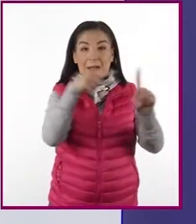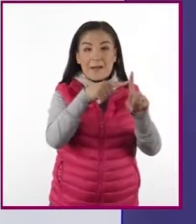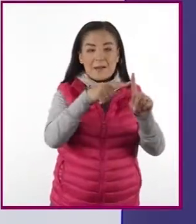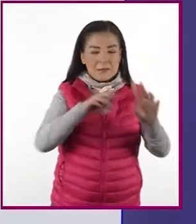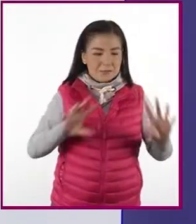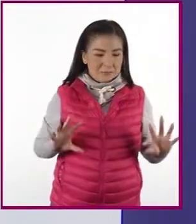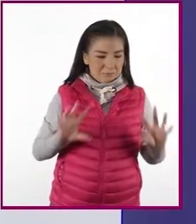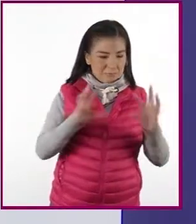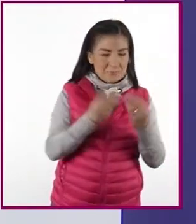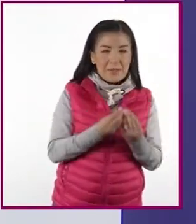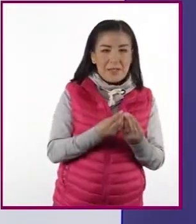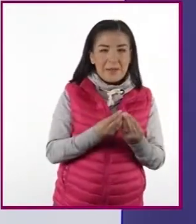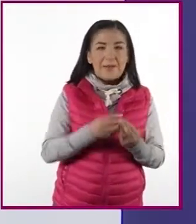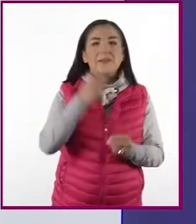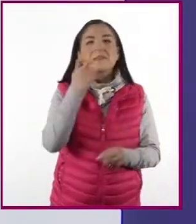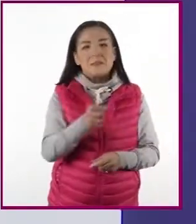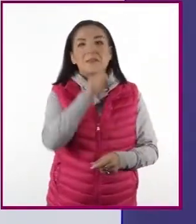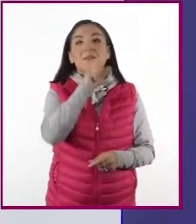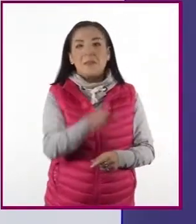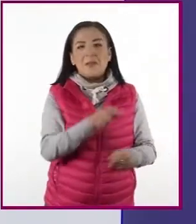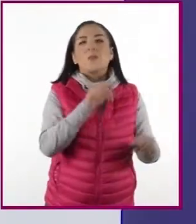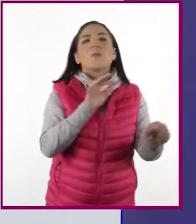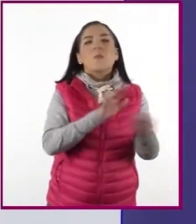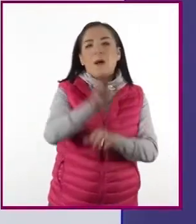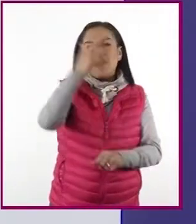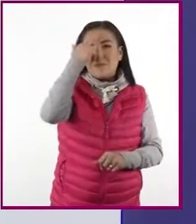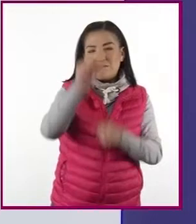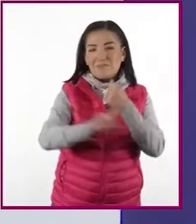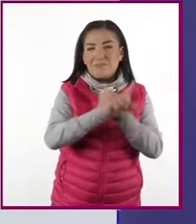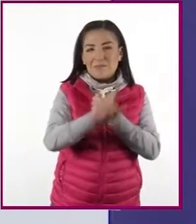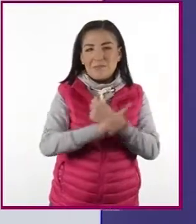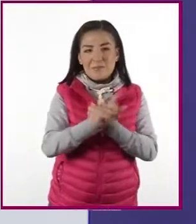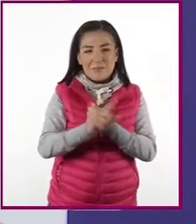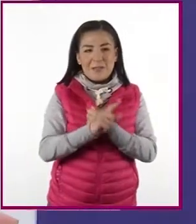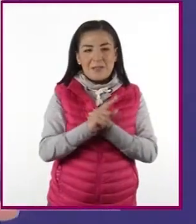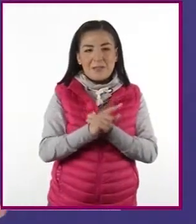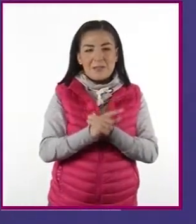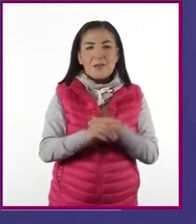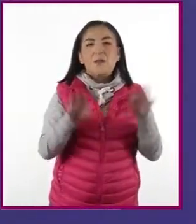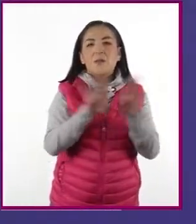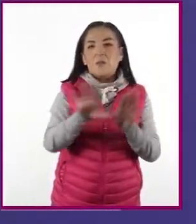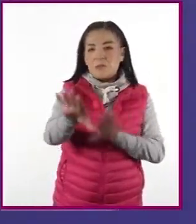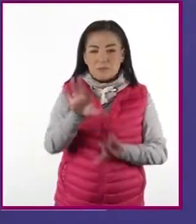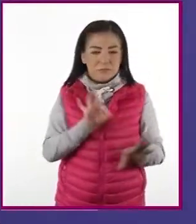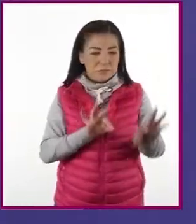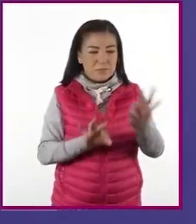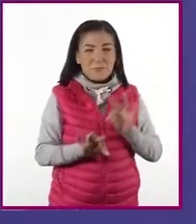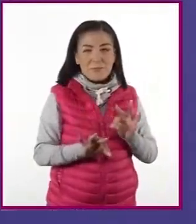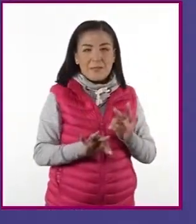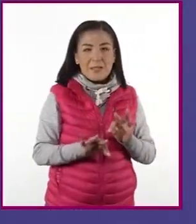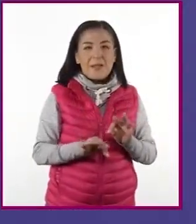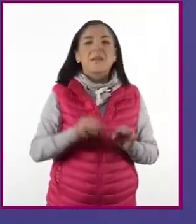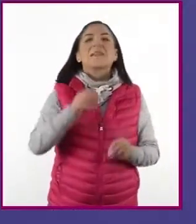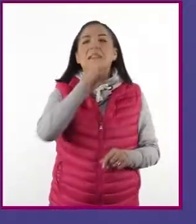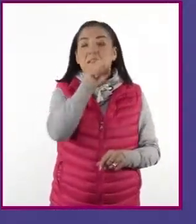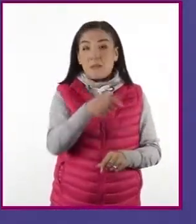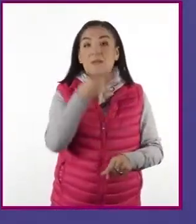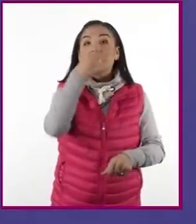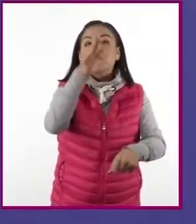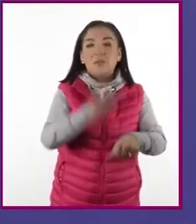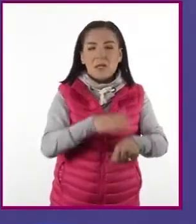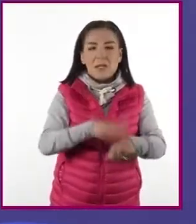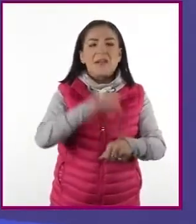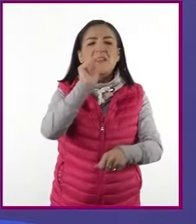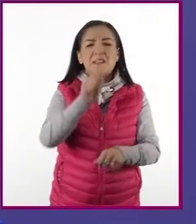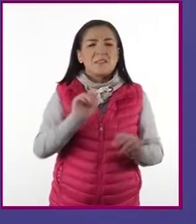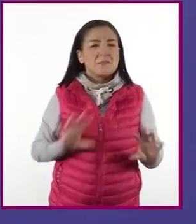circunstancias en los que se llevó a cabo la selección y menciona que se incluye tanto los